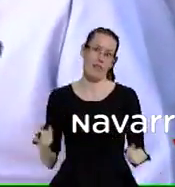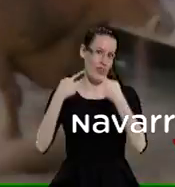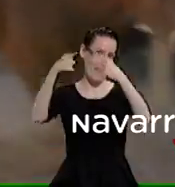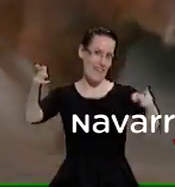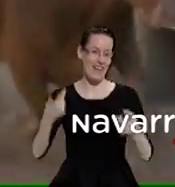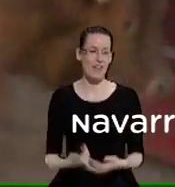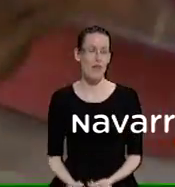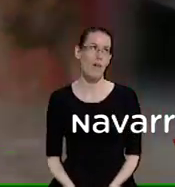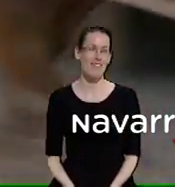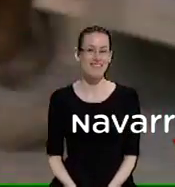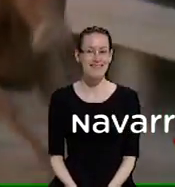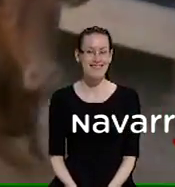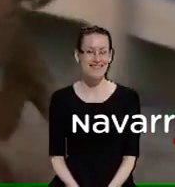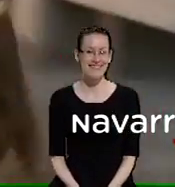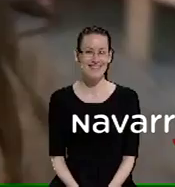¡Ah!